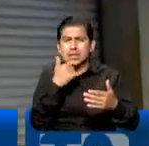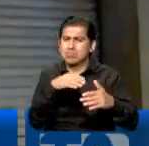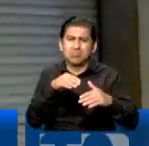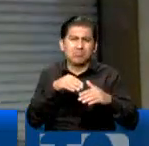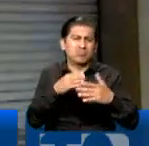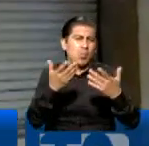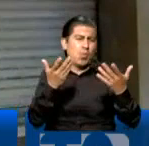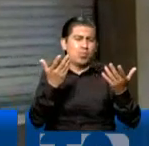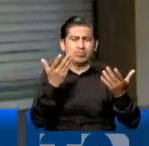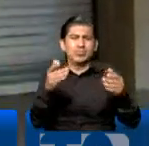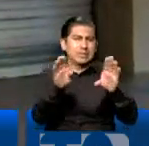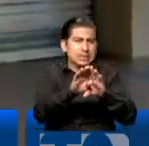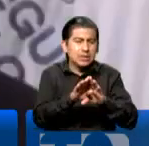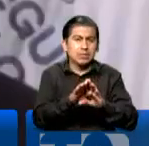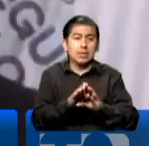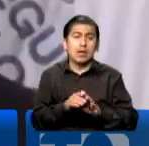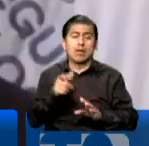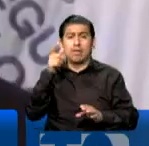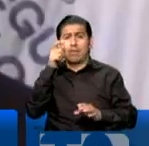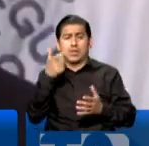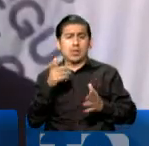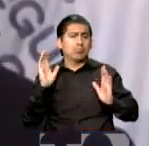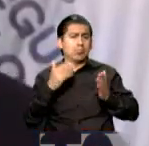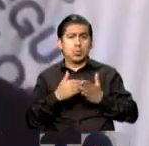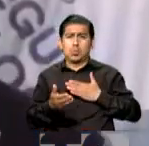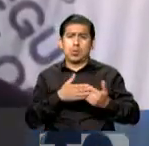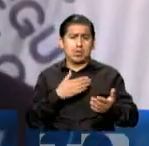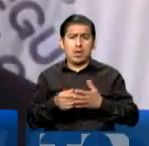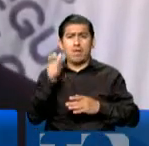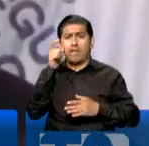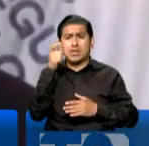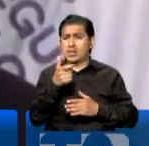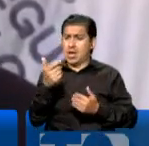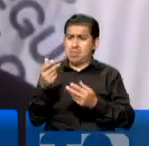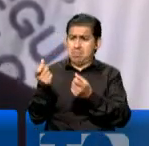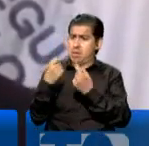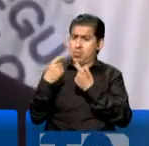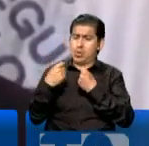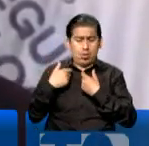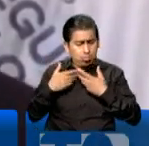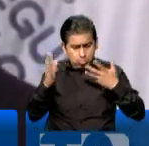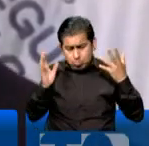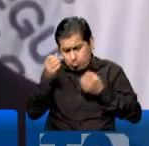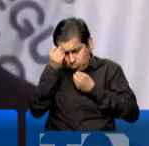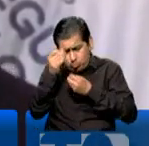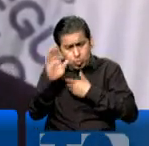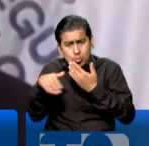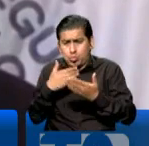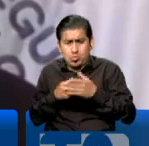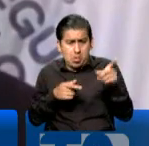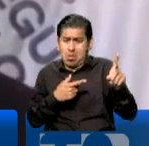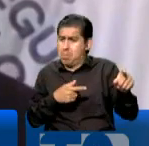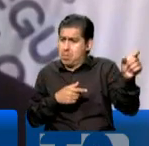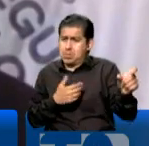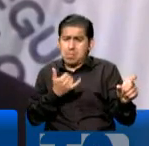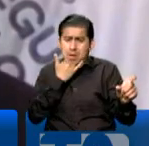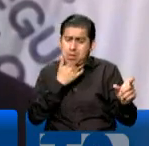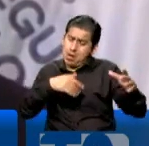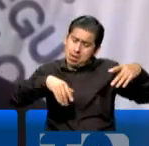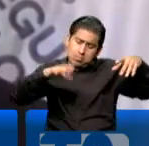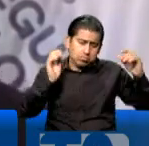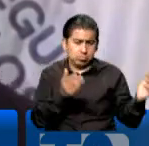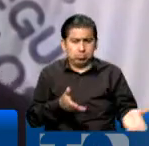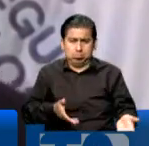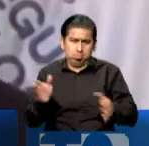que han colaborado con la Fiscalía. Hemos dado respuesta a la Fiscalía y a la policía, todo lo que nos han solicitado para la